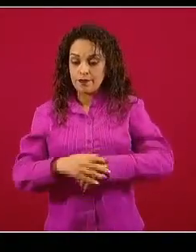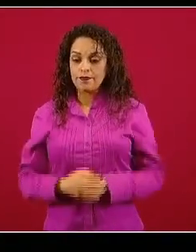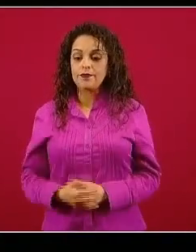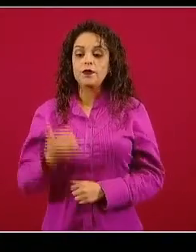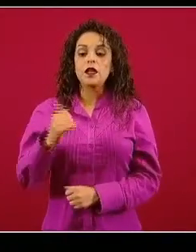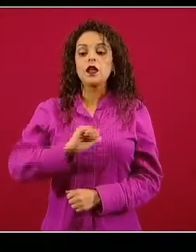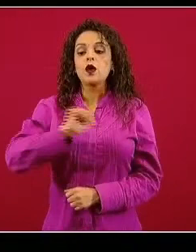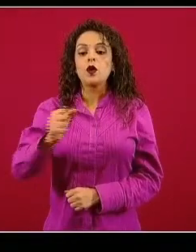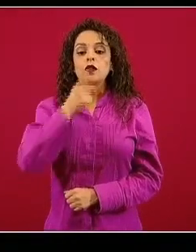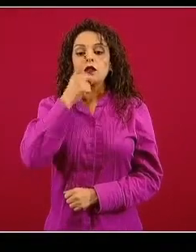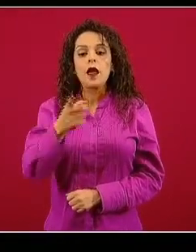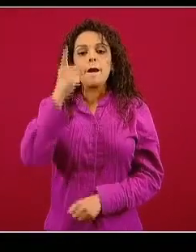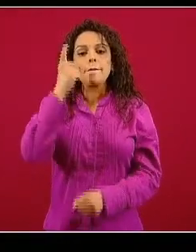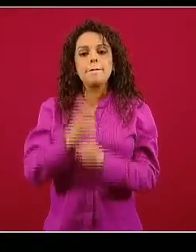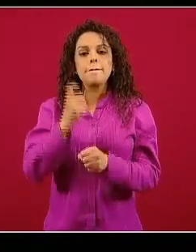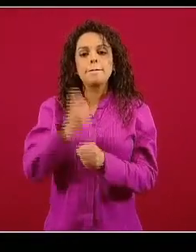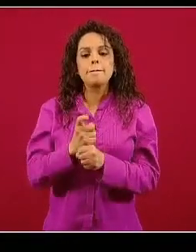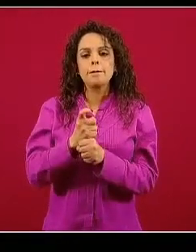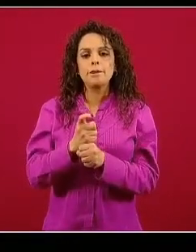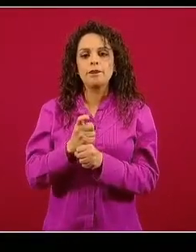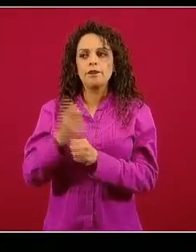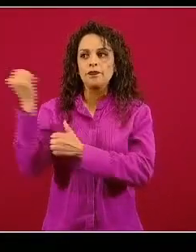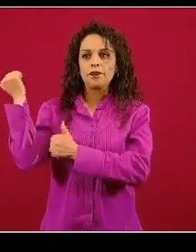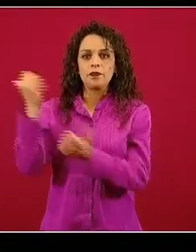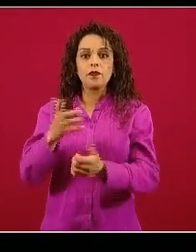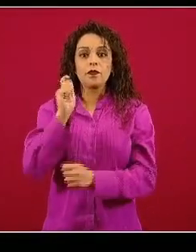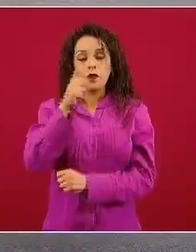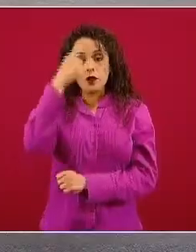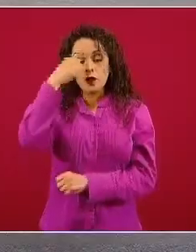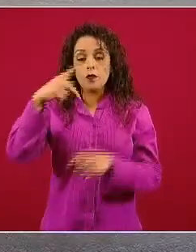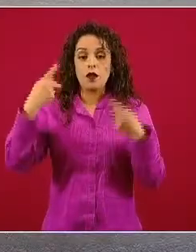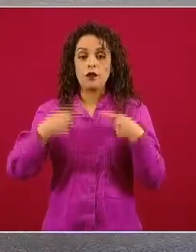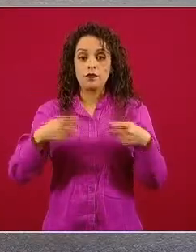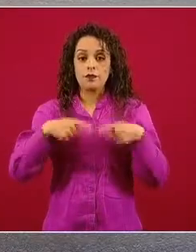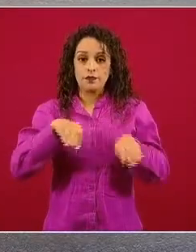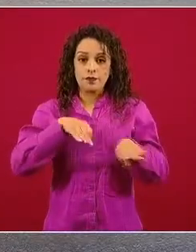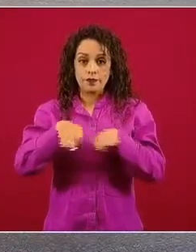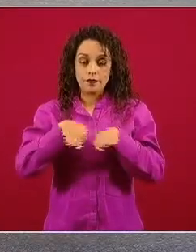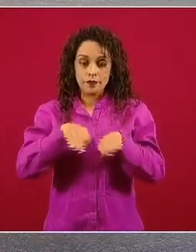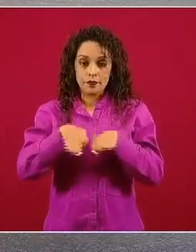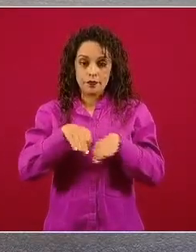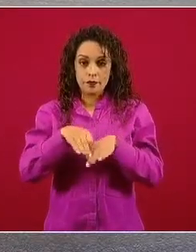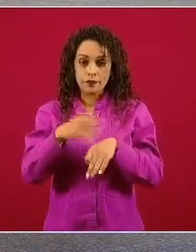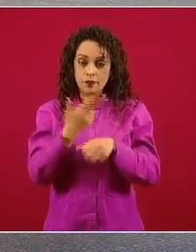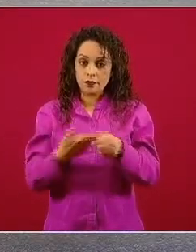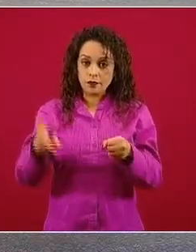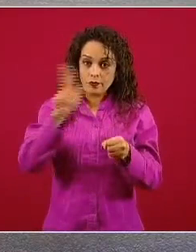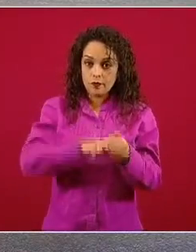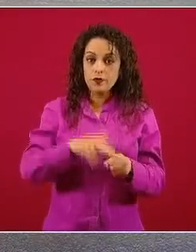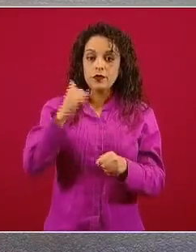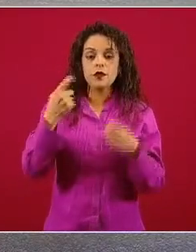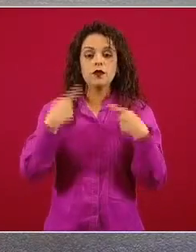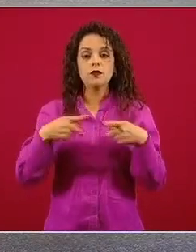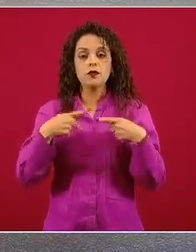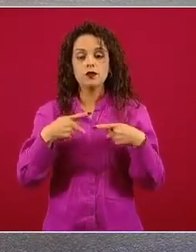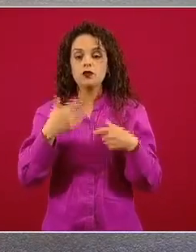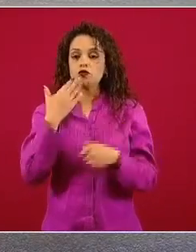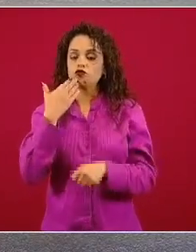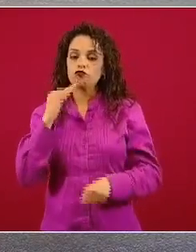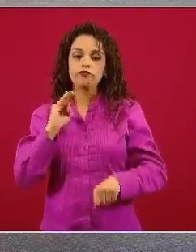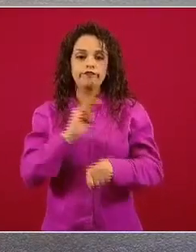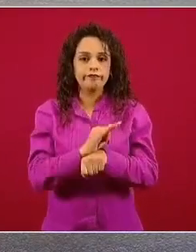sería para personal médico y grupos vulnerables, que se ha dicho que son adultos mayores y